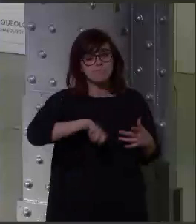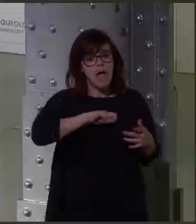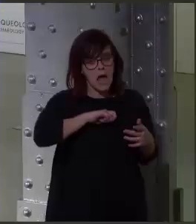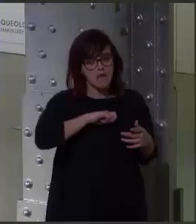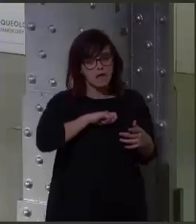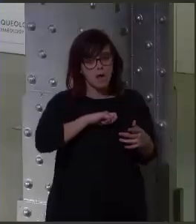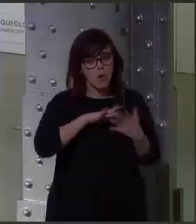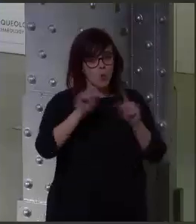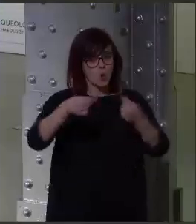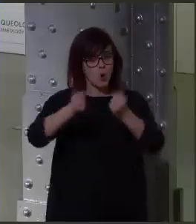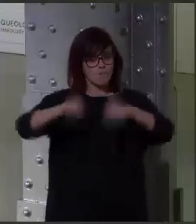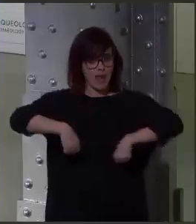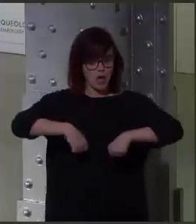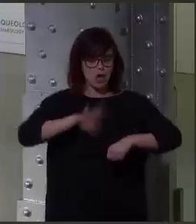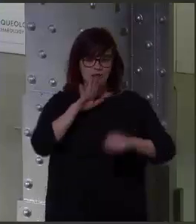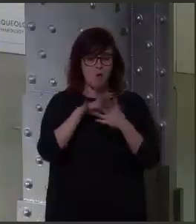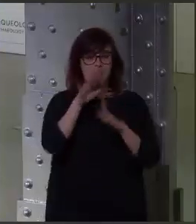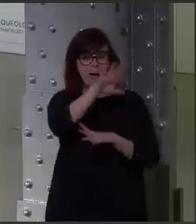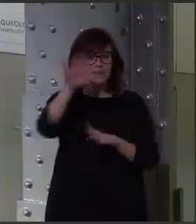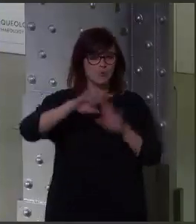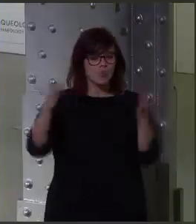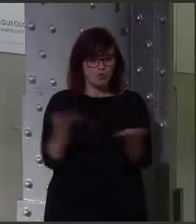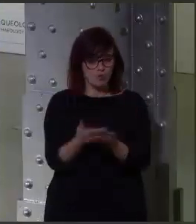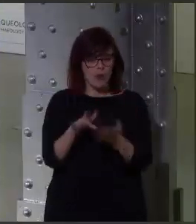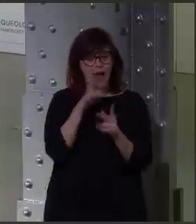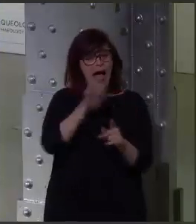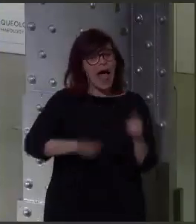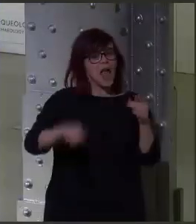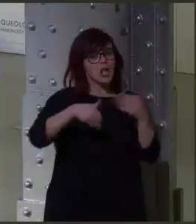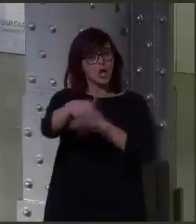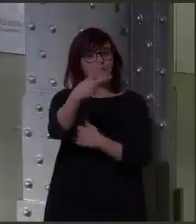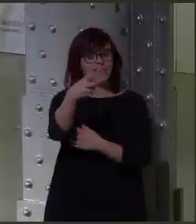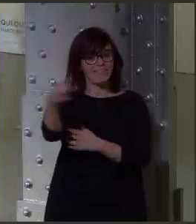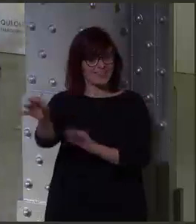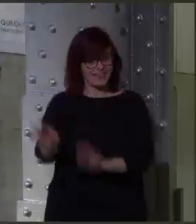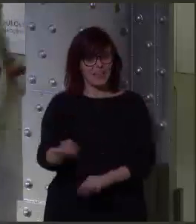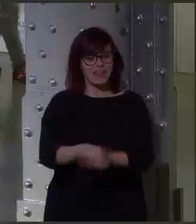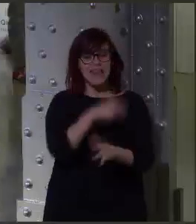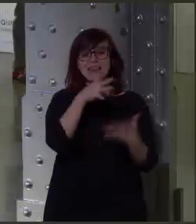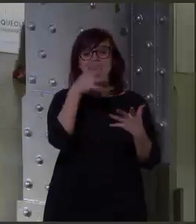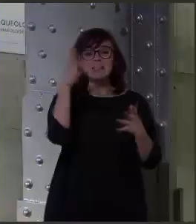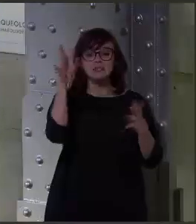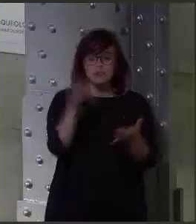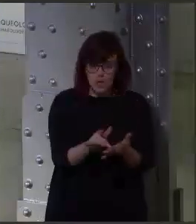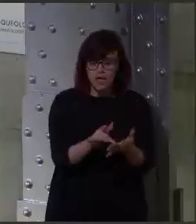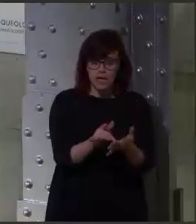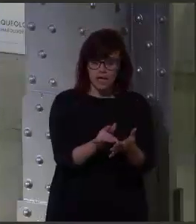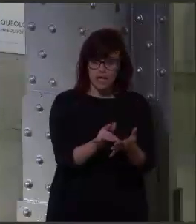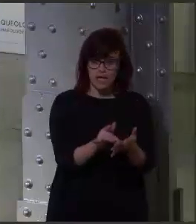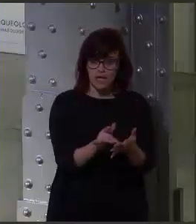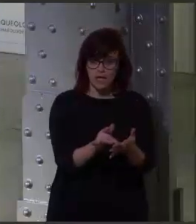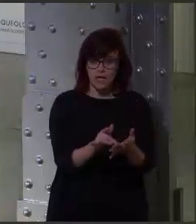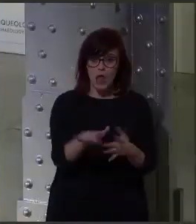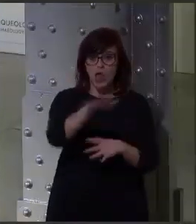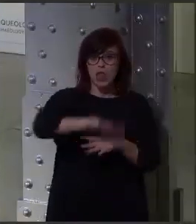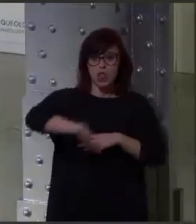suscribió un convenio, como casi todos los países del mundo, que es para el año 2020 tener el 10% de su